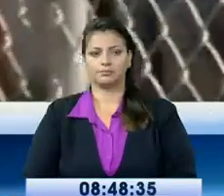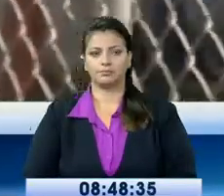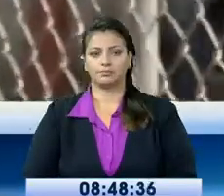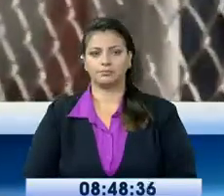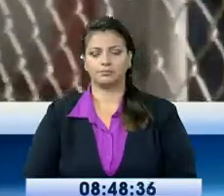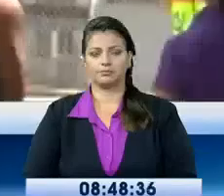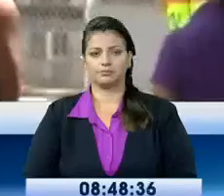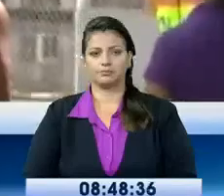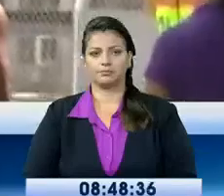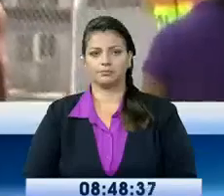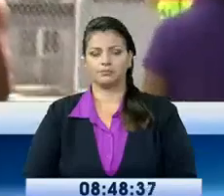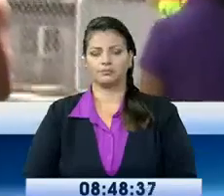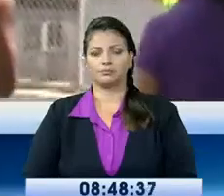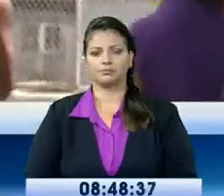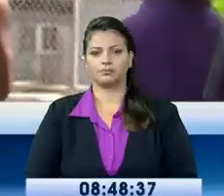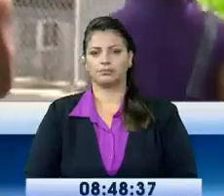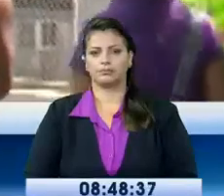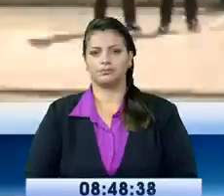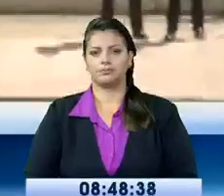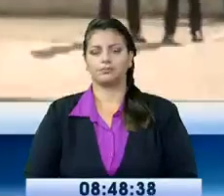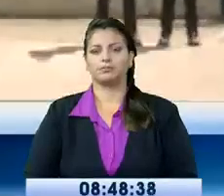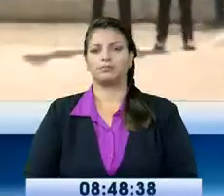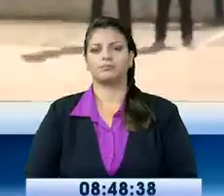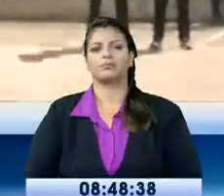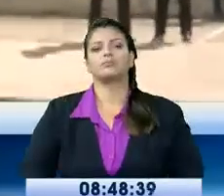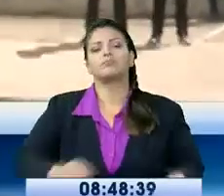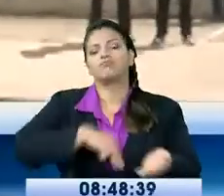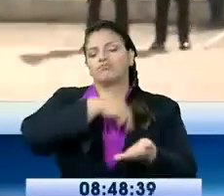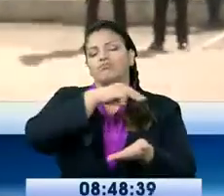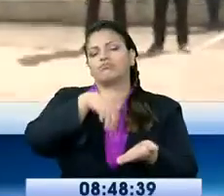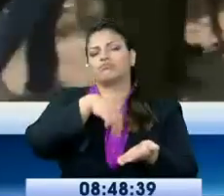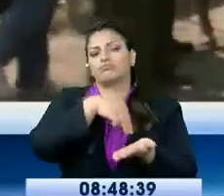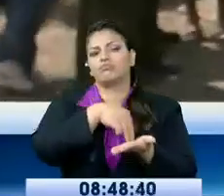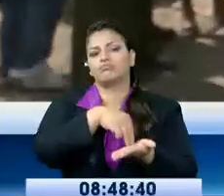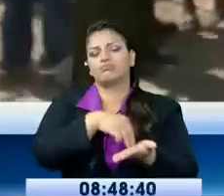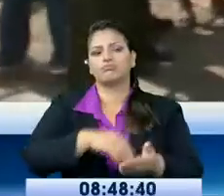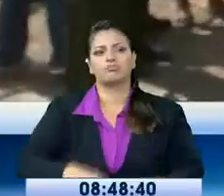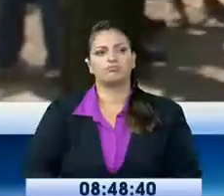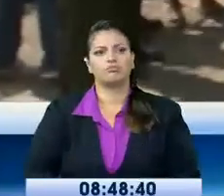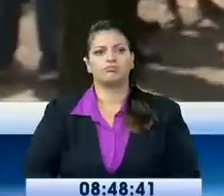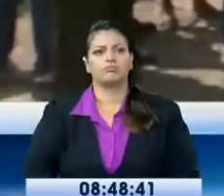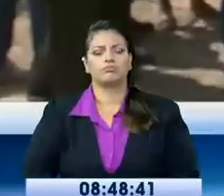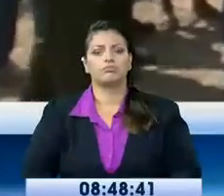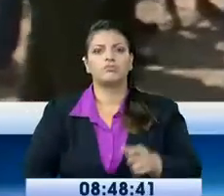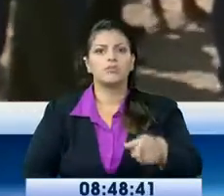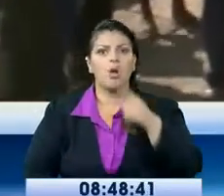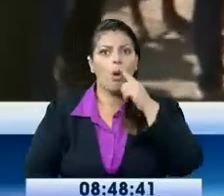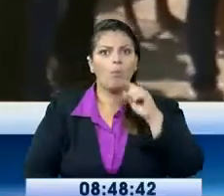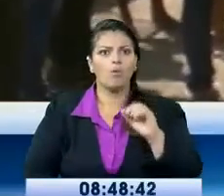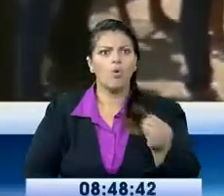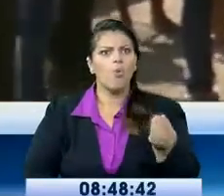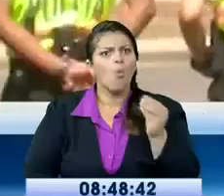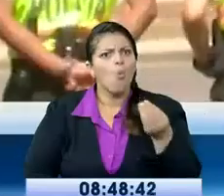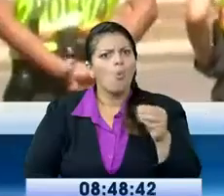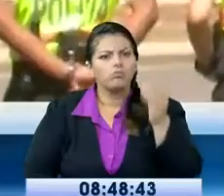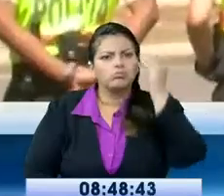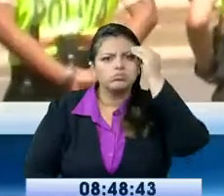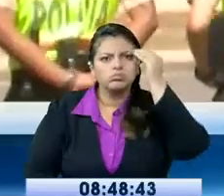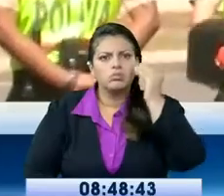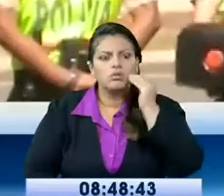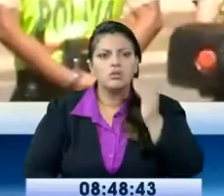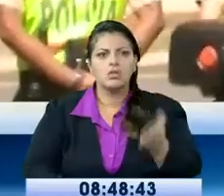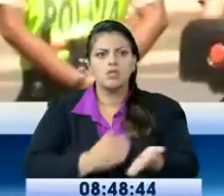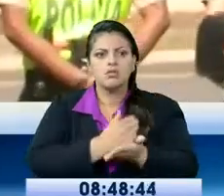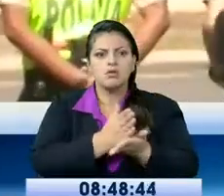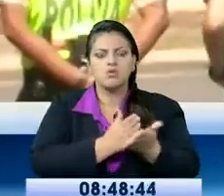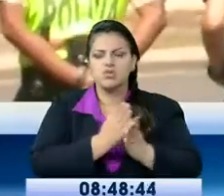en la provincia de Manabí. El fallecido es un adolescente que presuntamente habría forcejeado con un elemento policial. Posible infractor de la